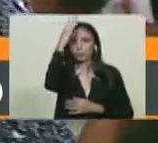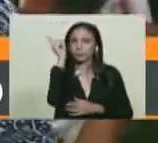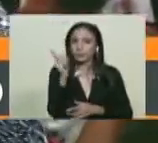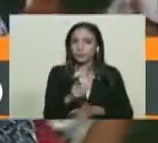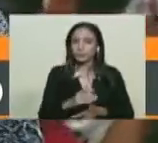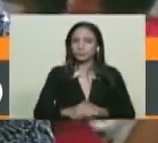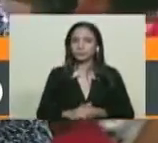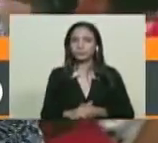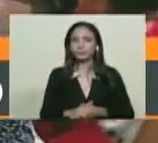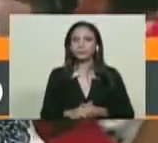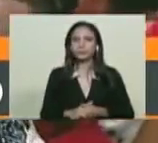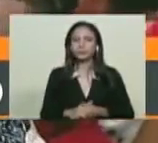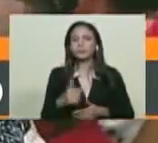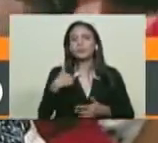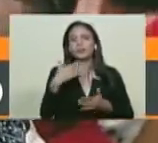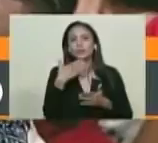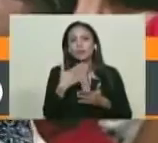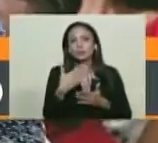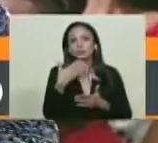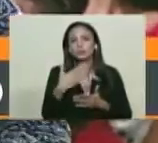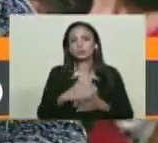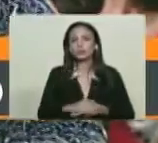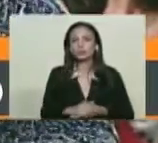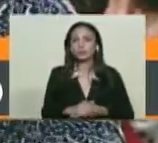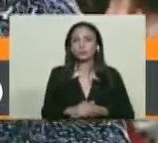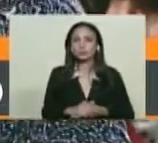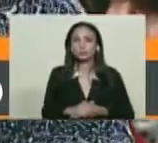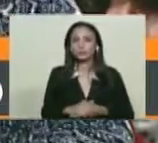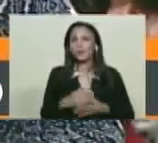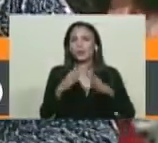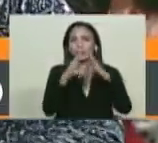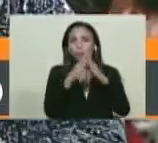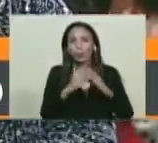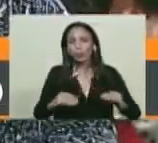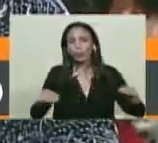eso, gracias a toda esa